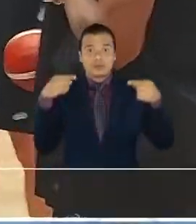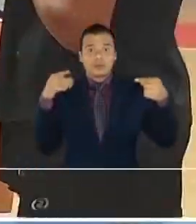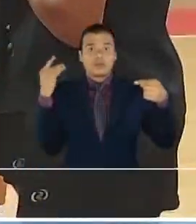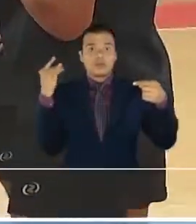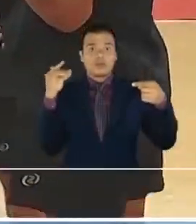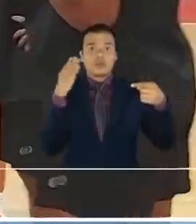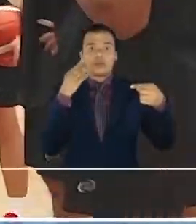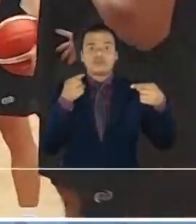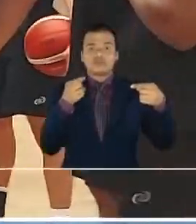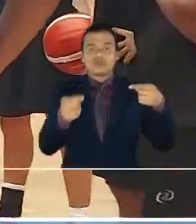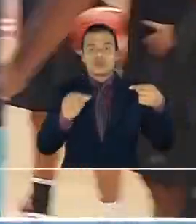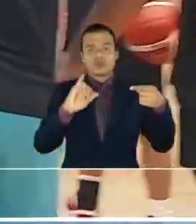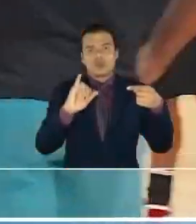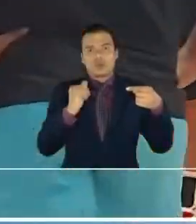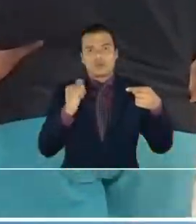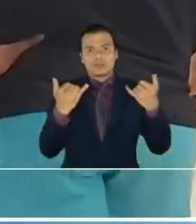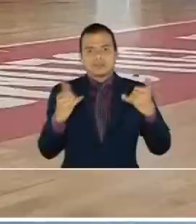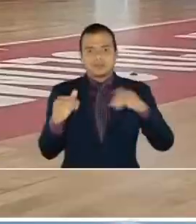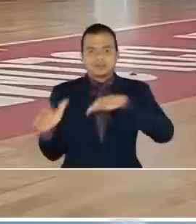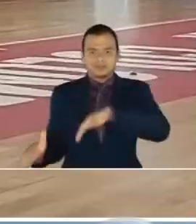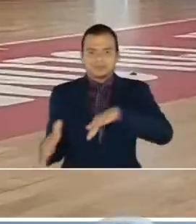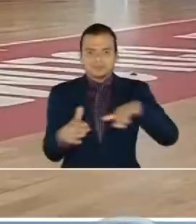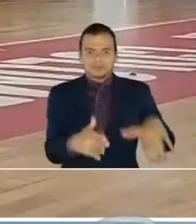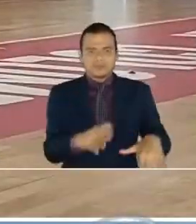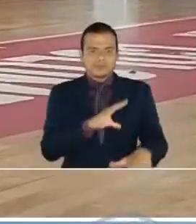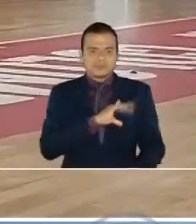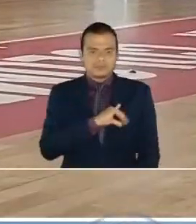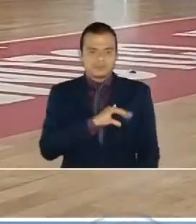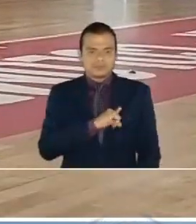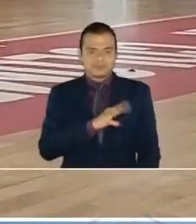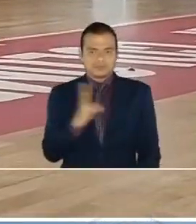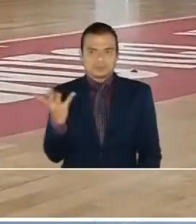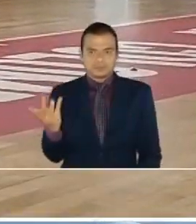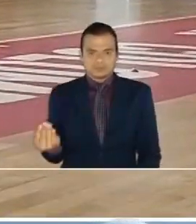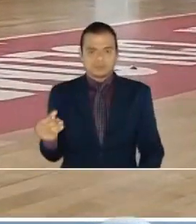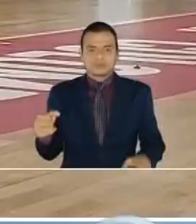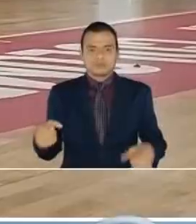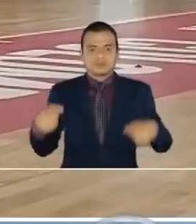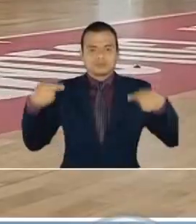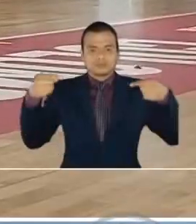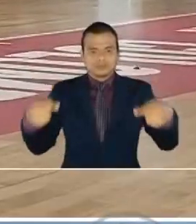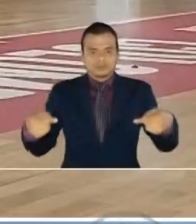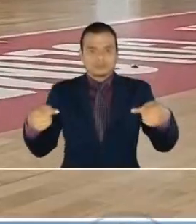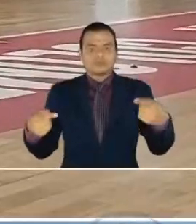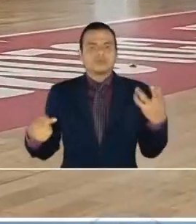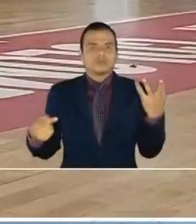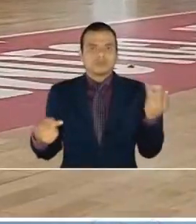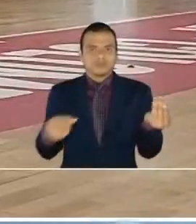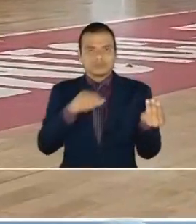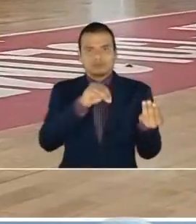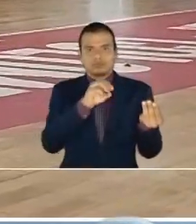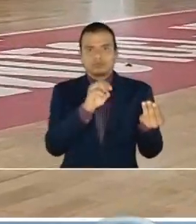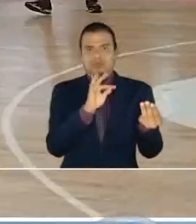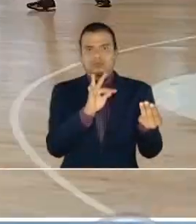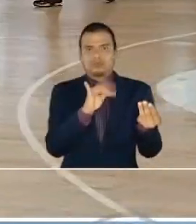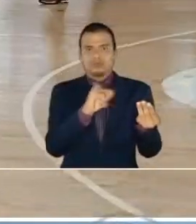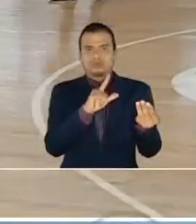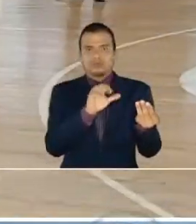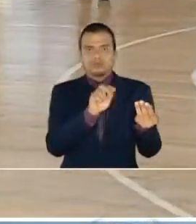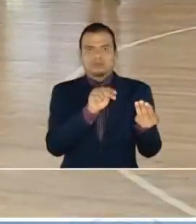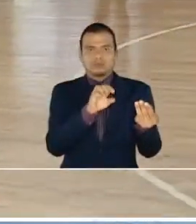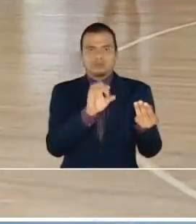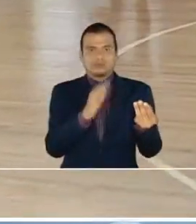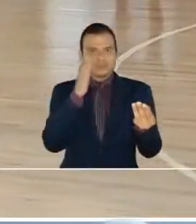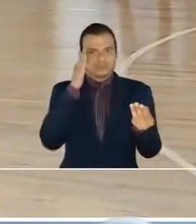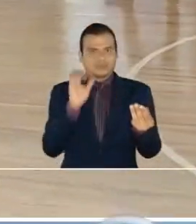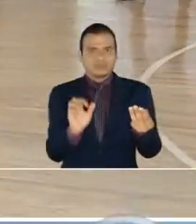El Team Cali recibe mañana Motilones a las 6:20 de la tarde en el Evangelista Mora, en el comienzo de la segunda liga profesional de baloncesto. El